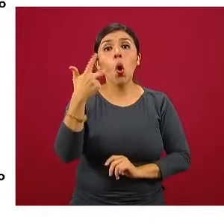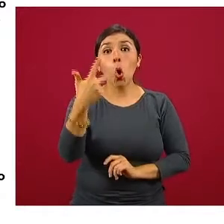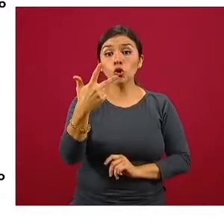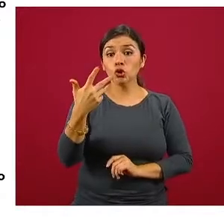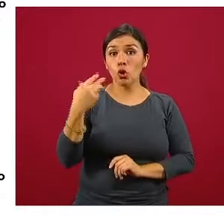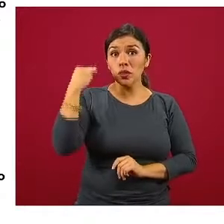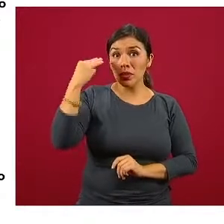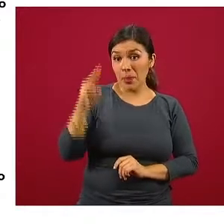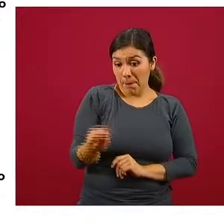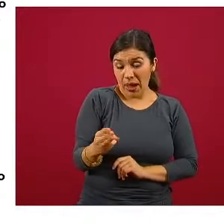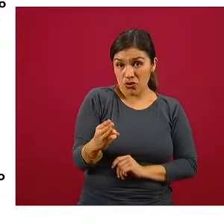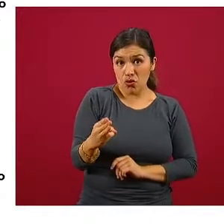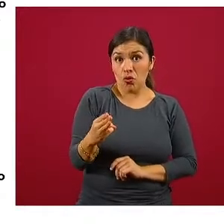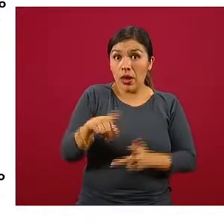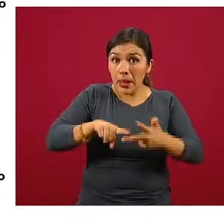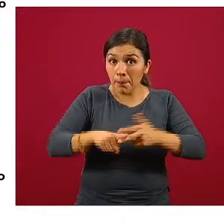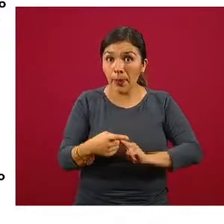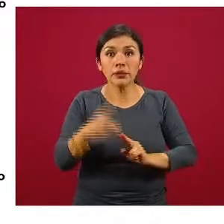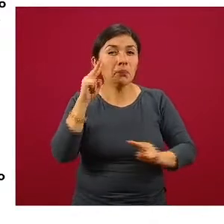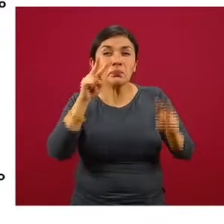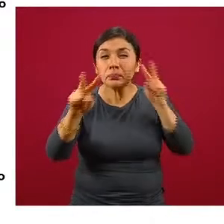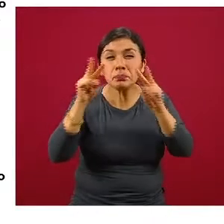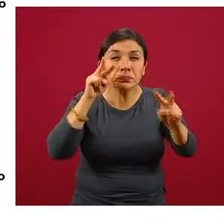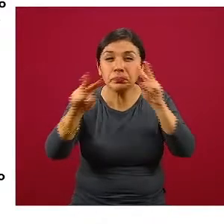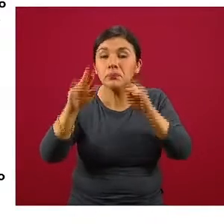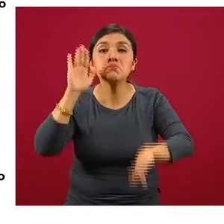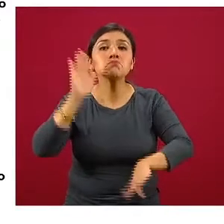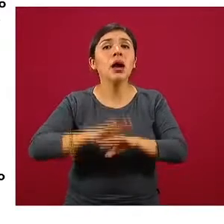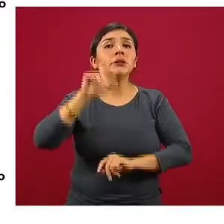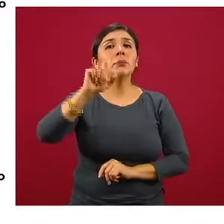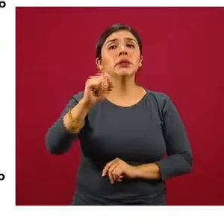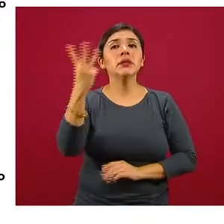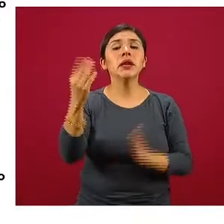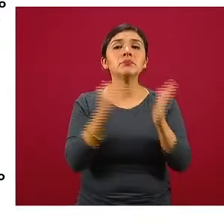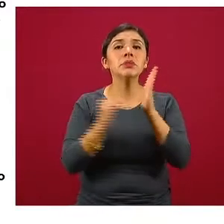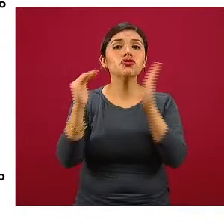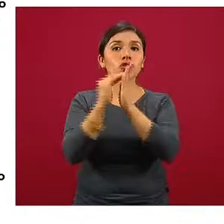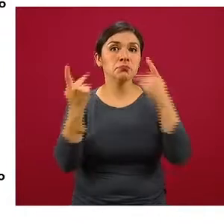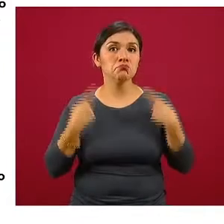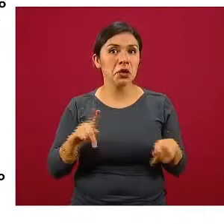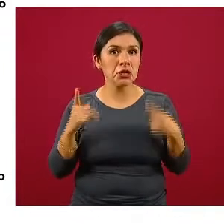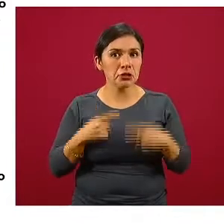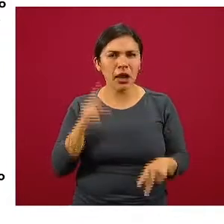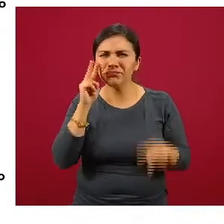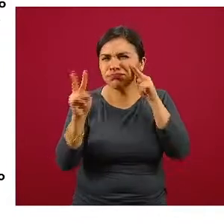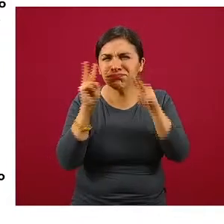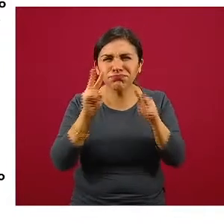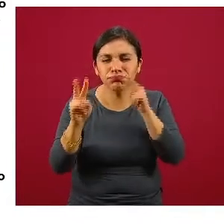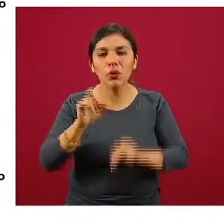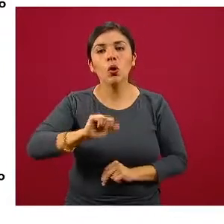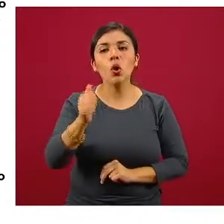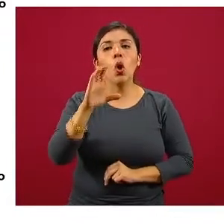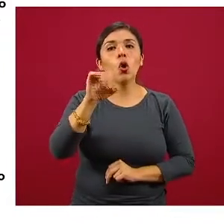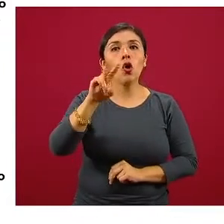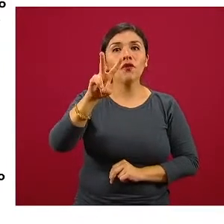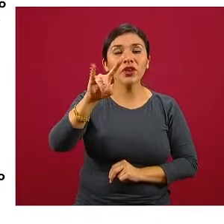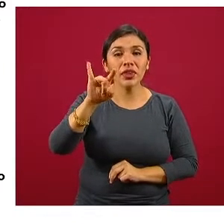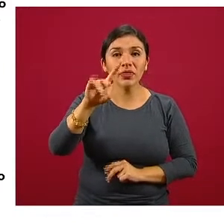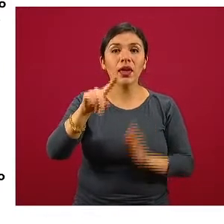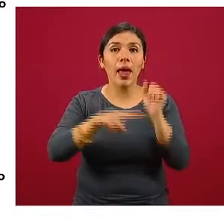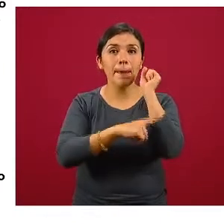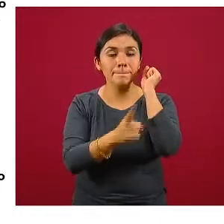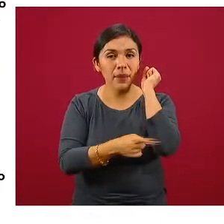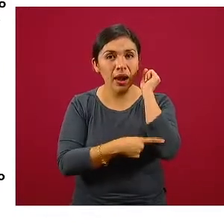mayo, han sido vistos por más de 23 millones de personas. COVID y embarazo, hablando